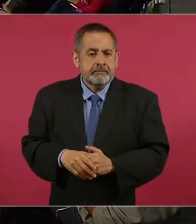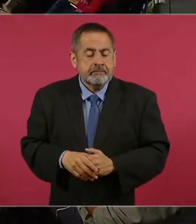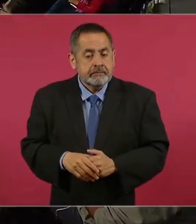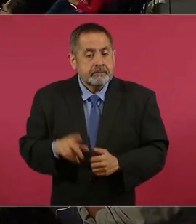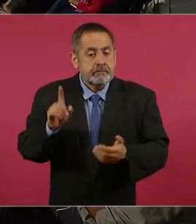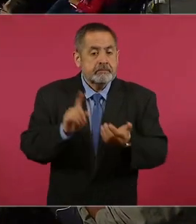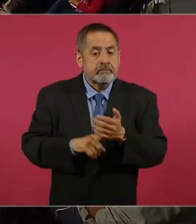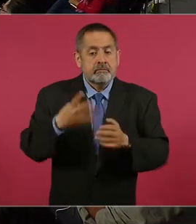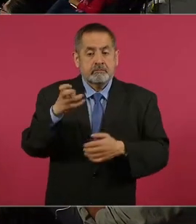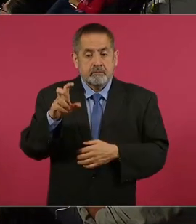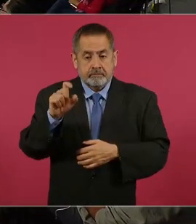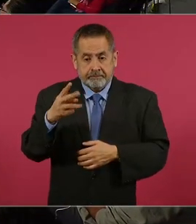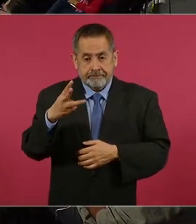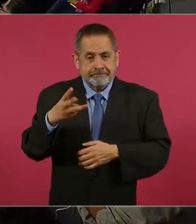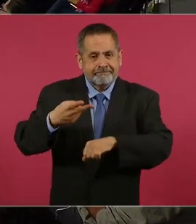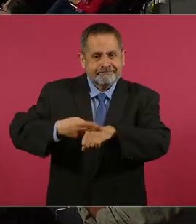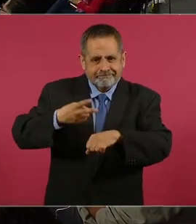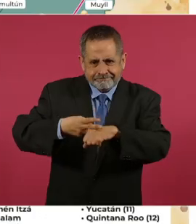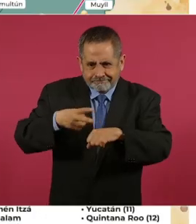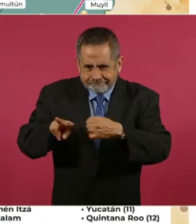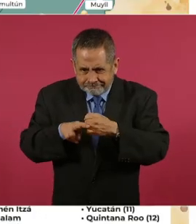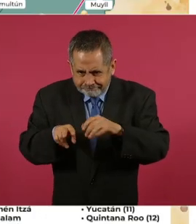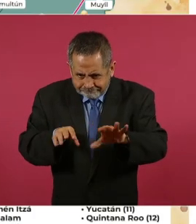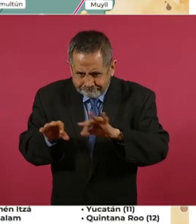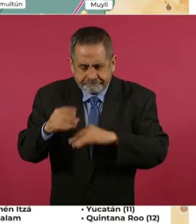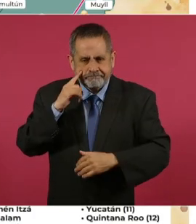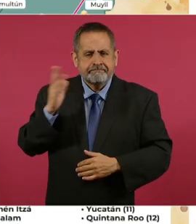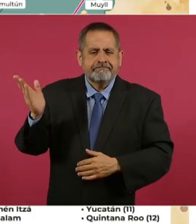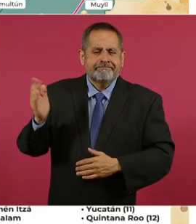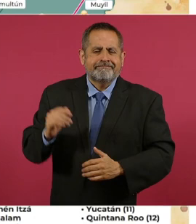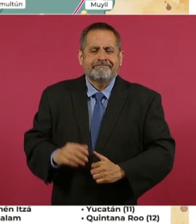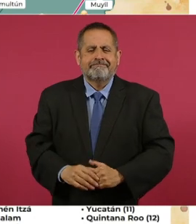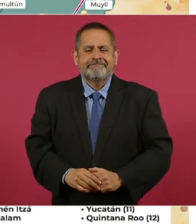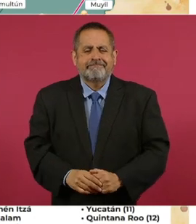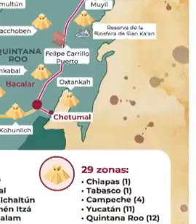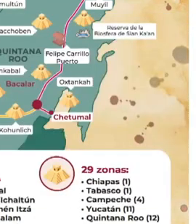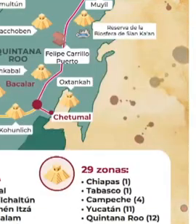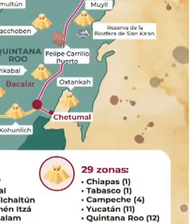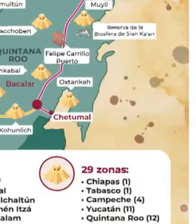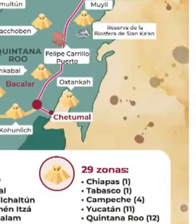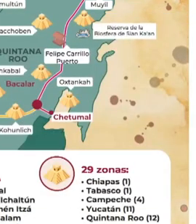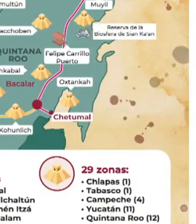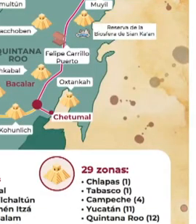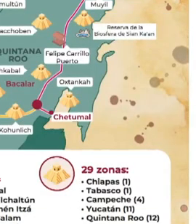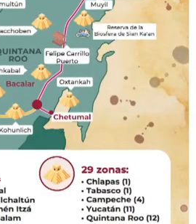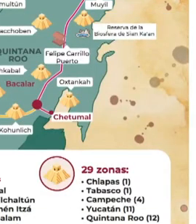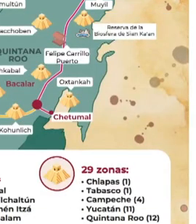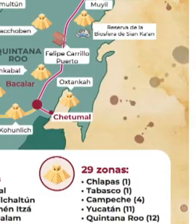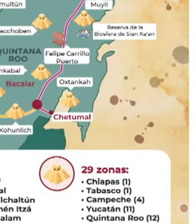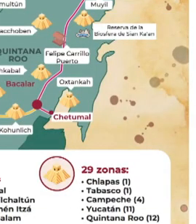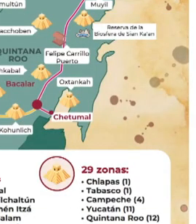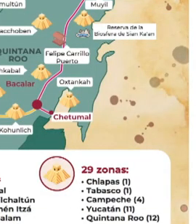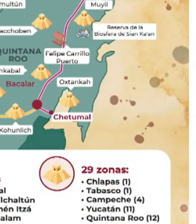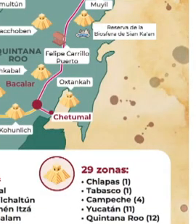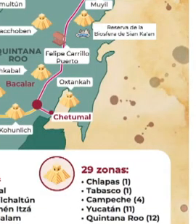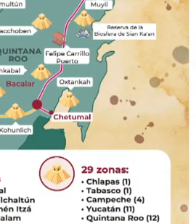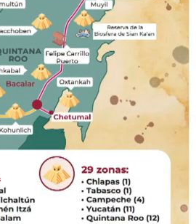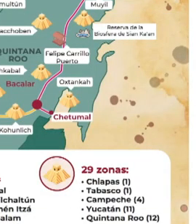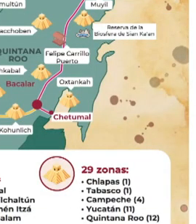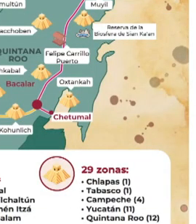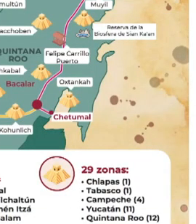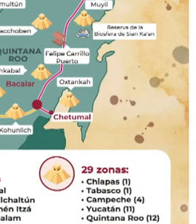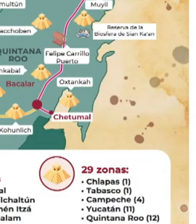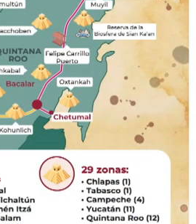1.423 fragmentos de cerámica que representan una información muy valiosa, un cúmulo de información que nos habla